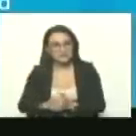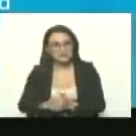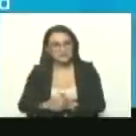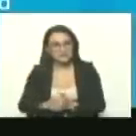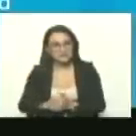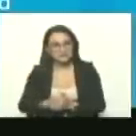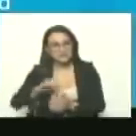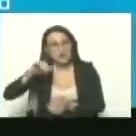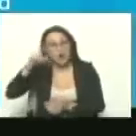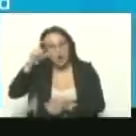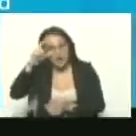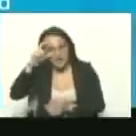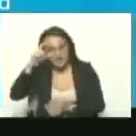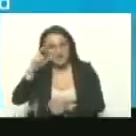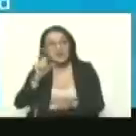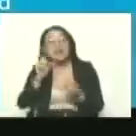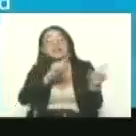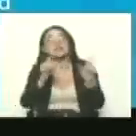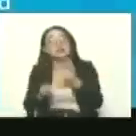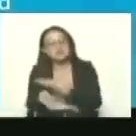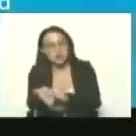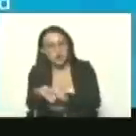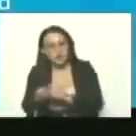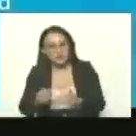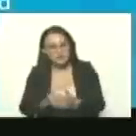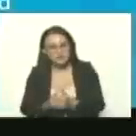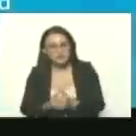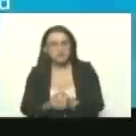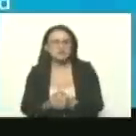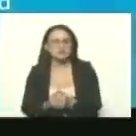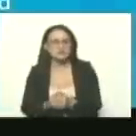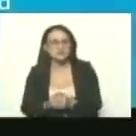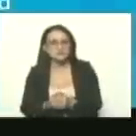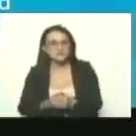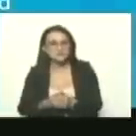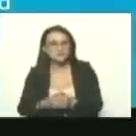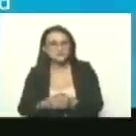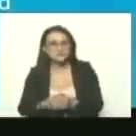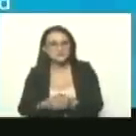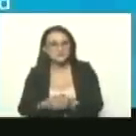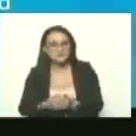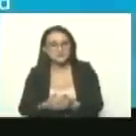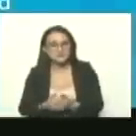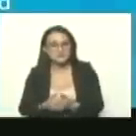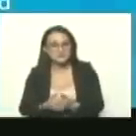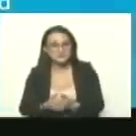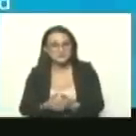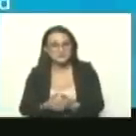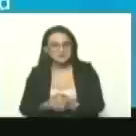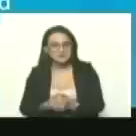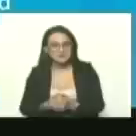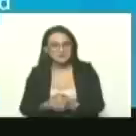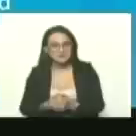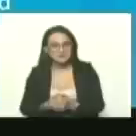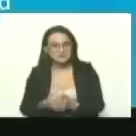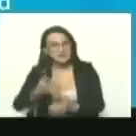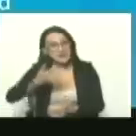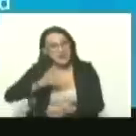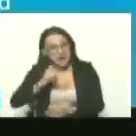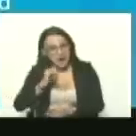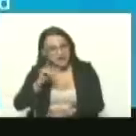consejo comunal que está dentro del territorio comunal, la comuna, los museos, unidos y socialismo, mi presidente.